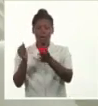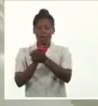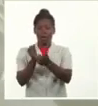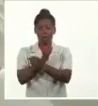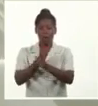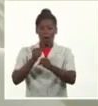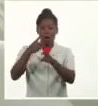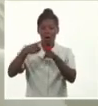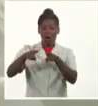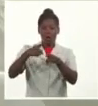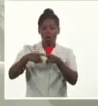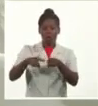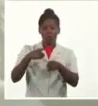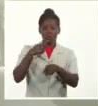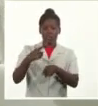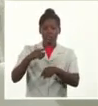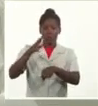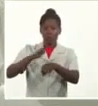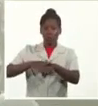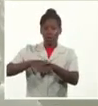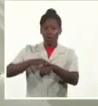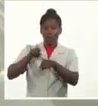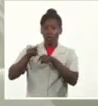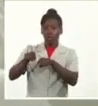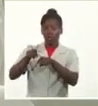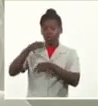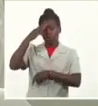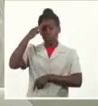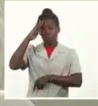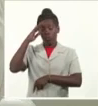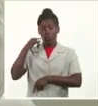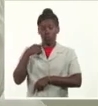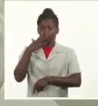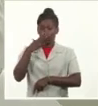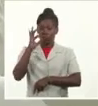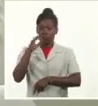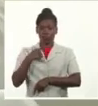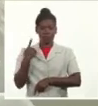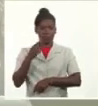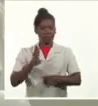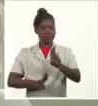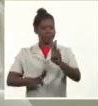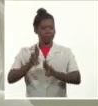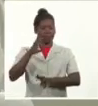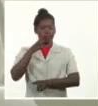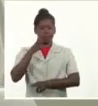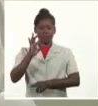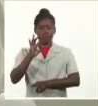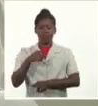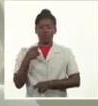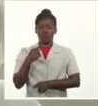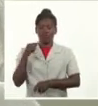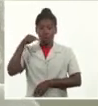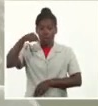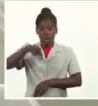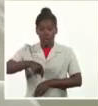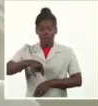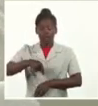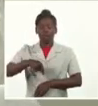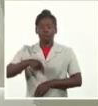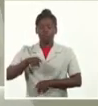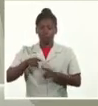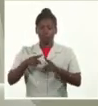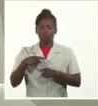pretendido desconocer su compromiso con la paz de Colombia y el mundo. Estamos acá precisamente por todo lo